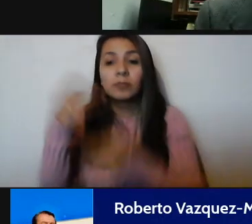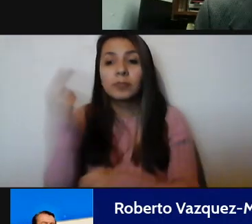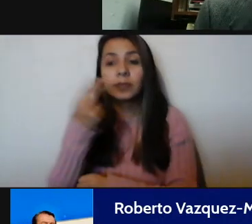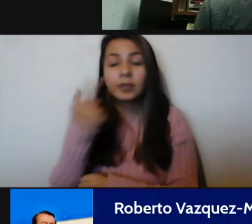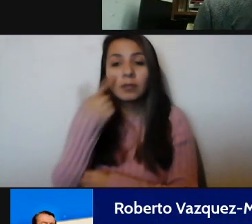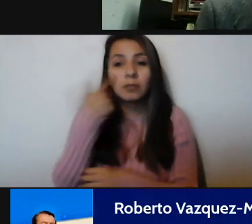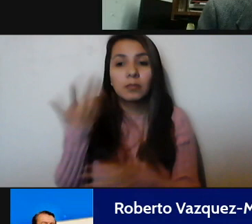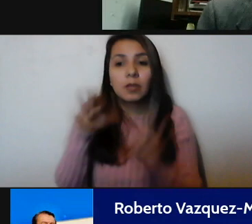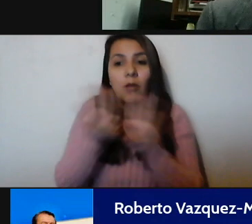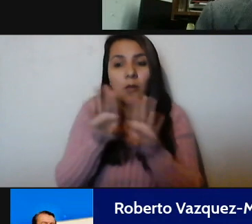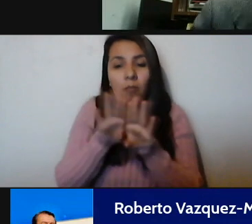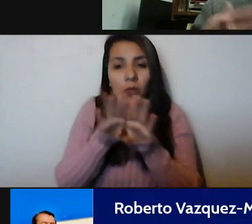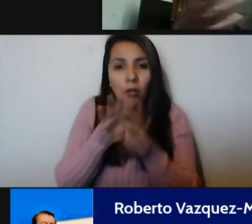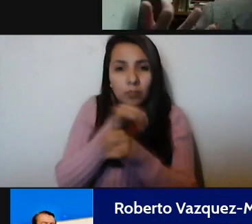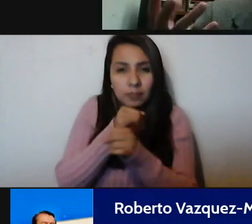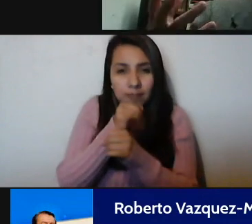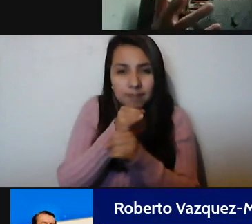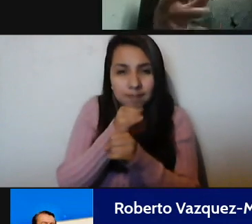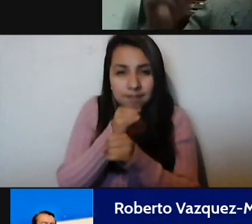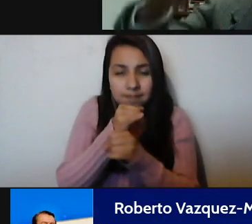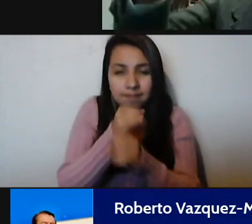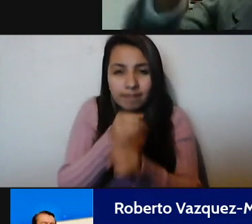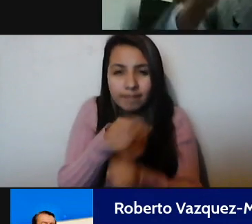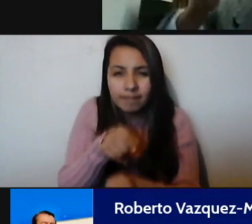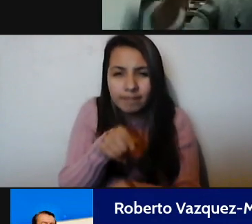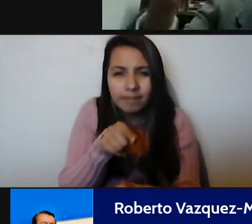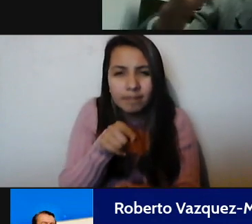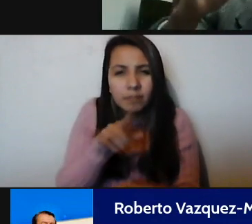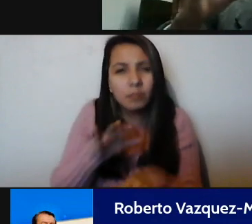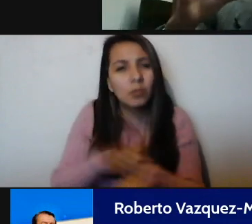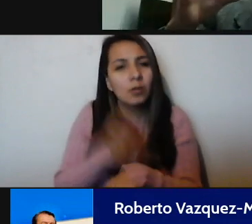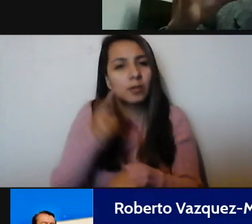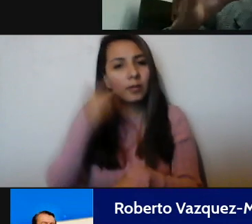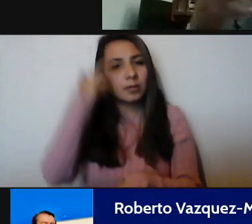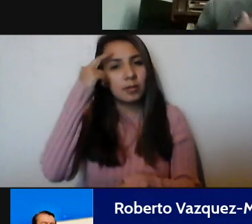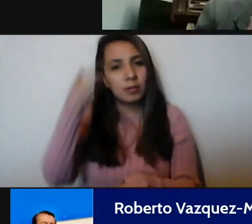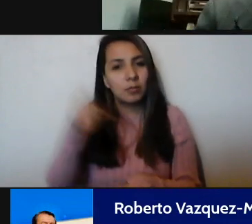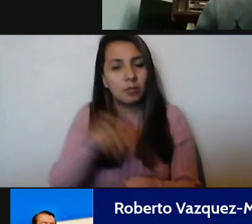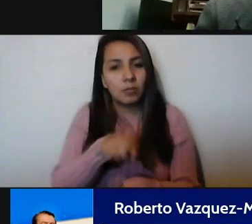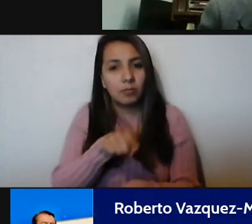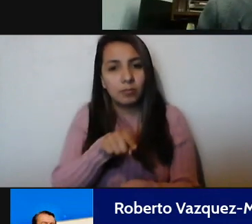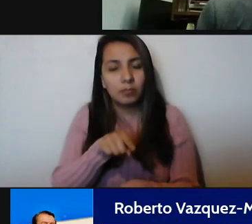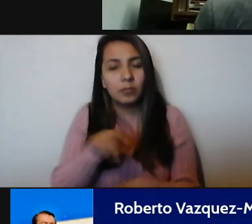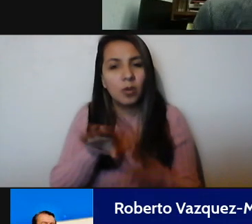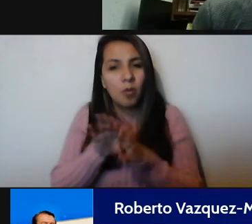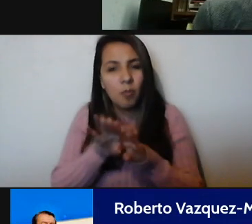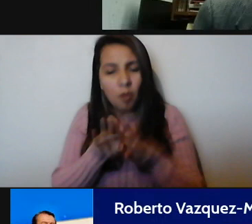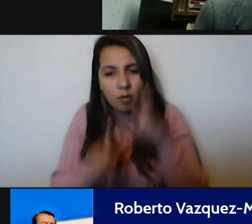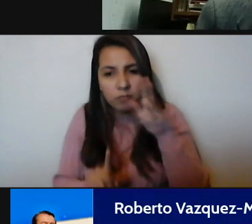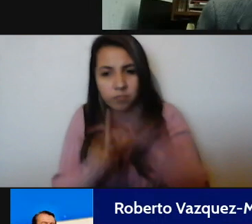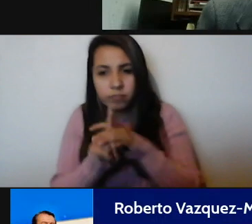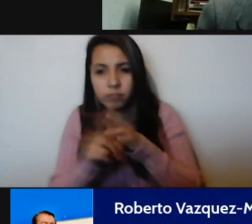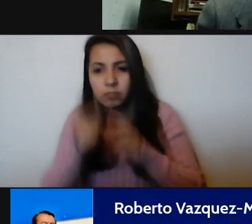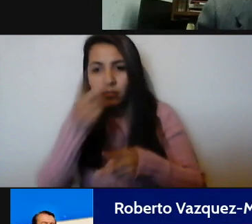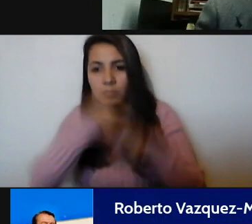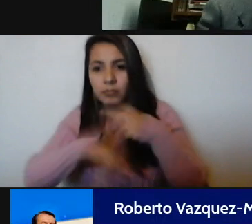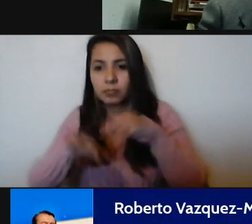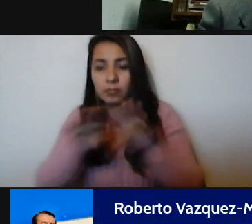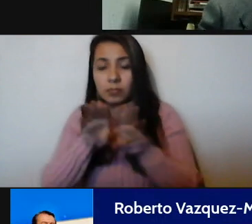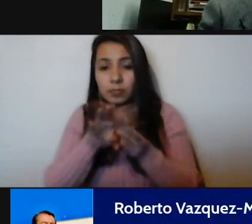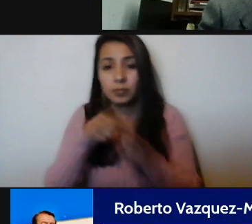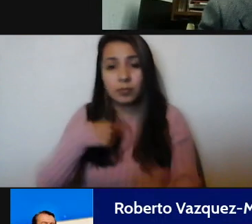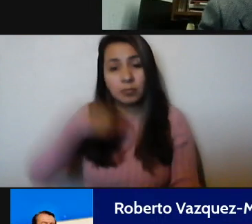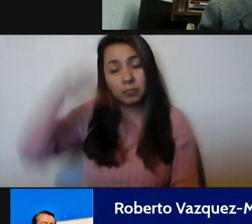en el medio interestelar. Tendríamos que hablar entonces de cómo desglosar esa parte que quisiéramos preguntar qué es lo que está generándome